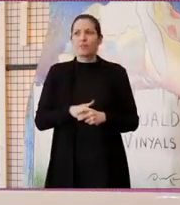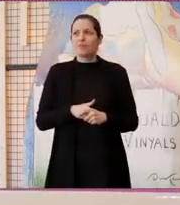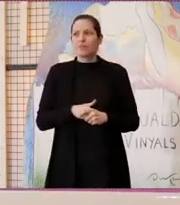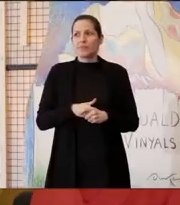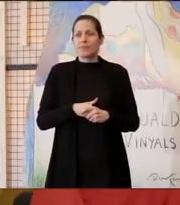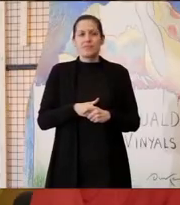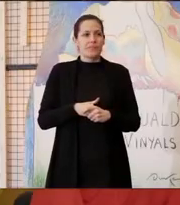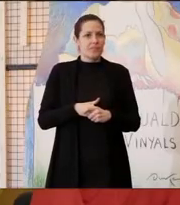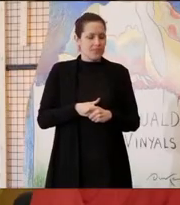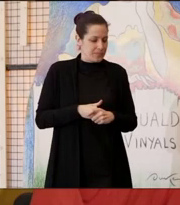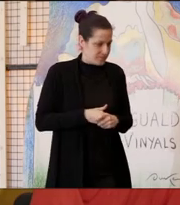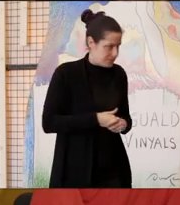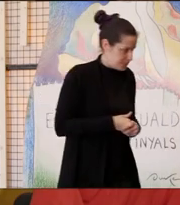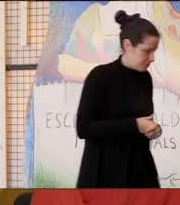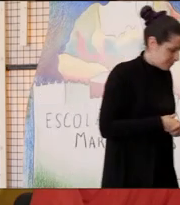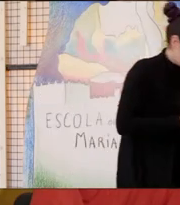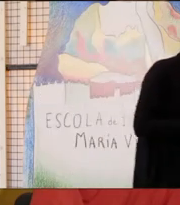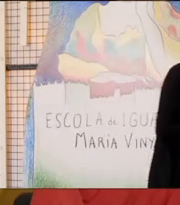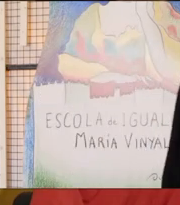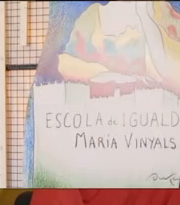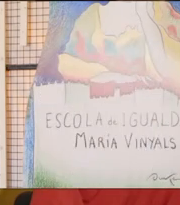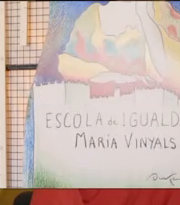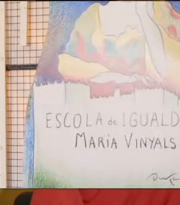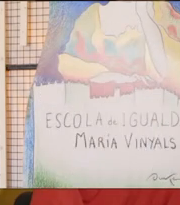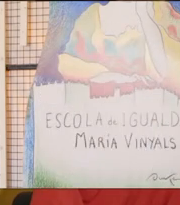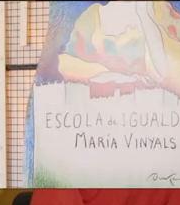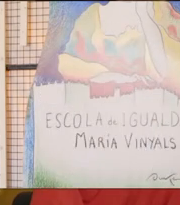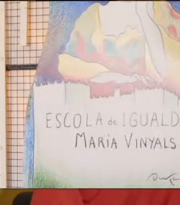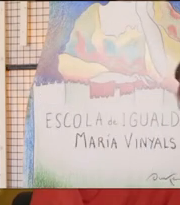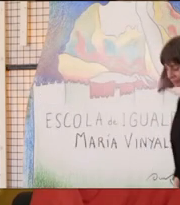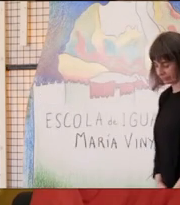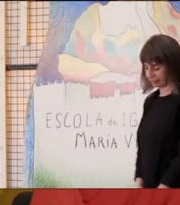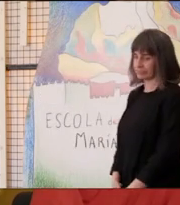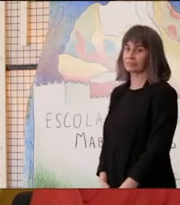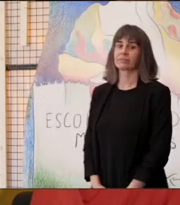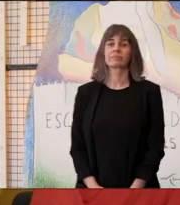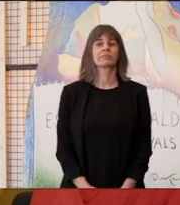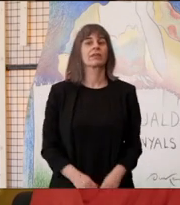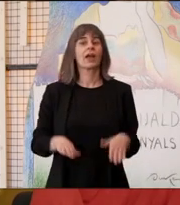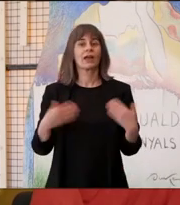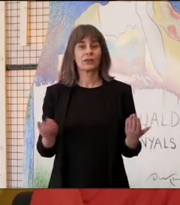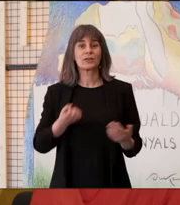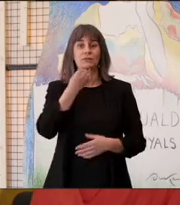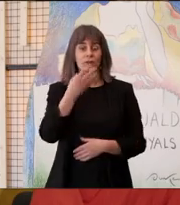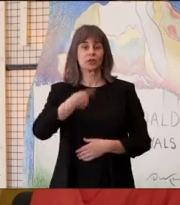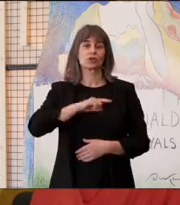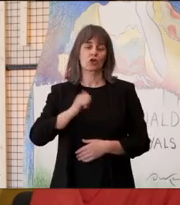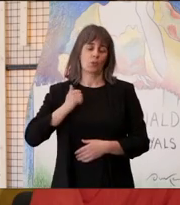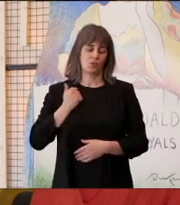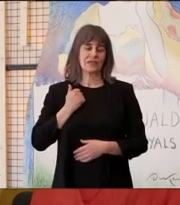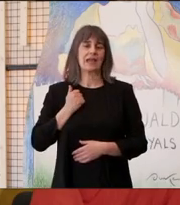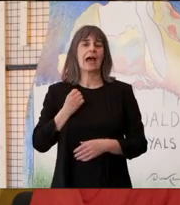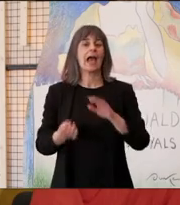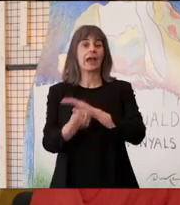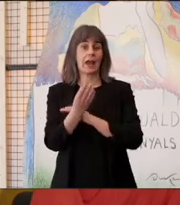un pájaro entonces bueno hemos hemos creado esta figura que está lleva solamente